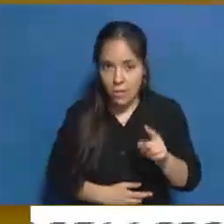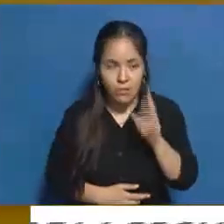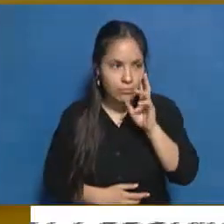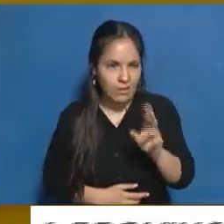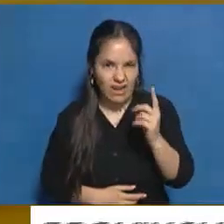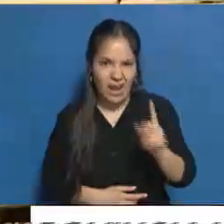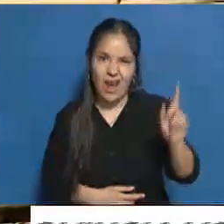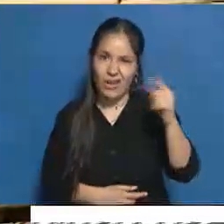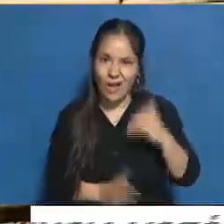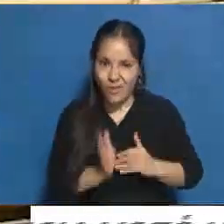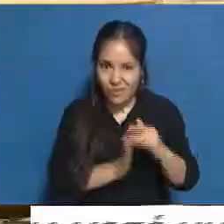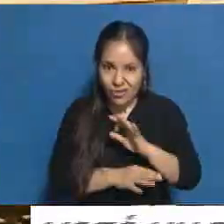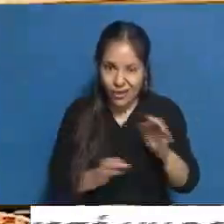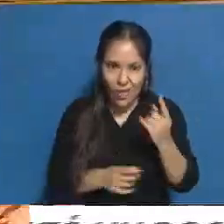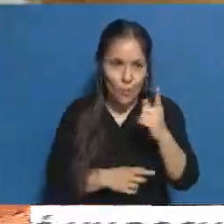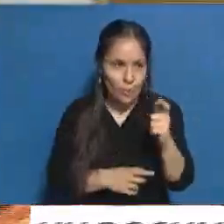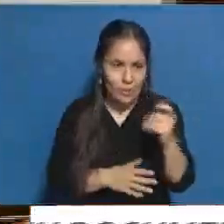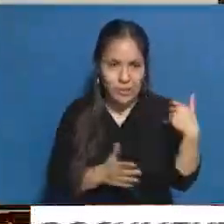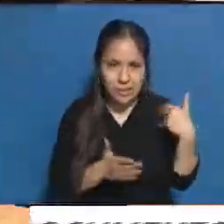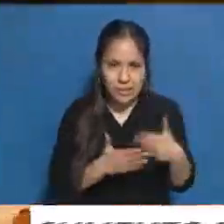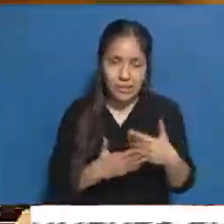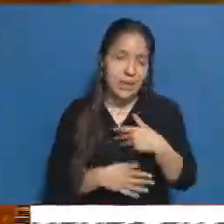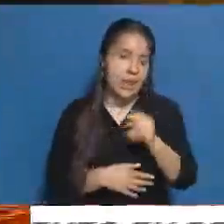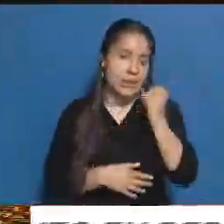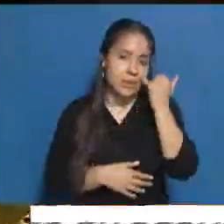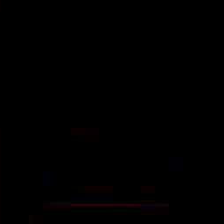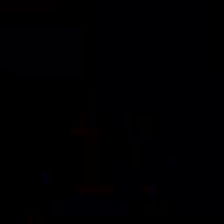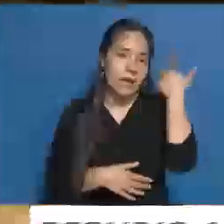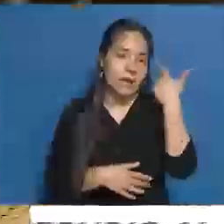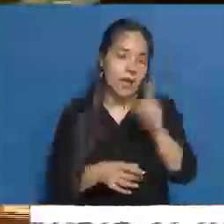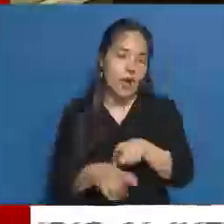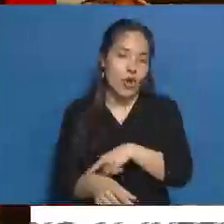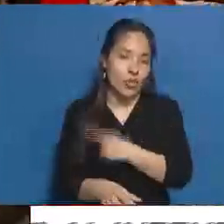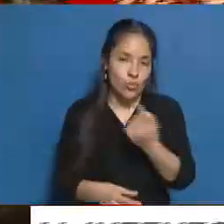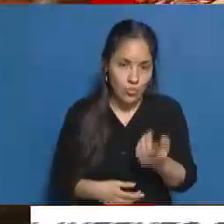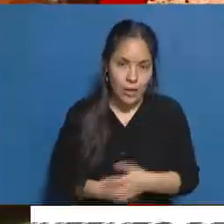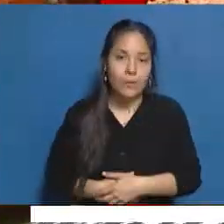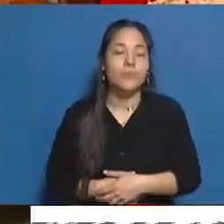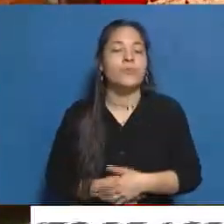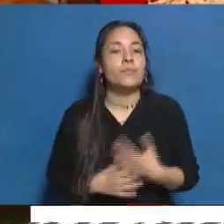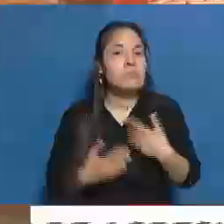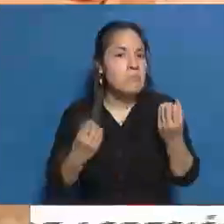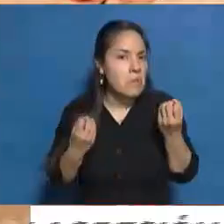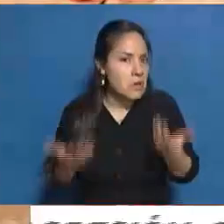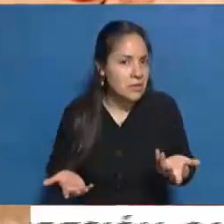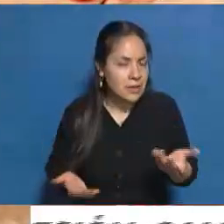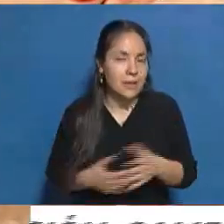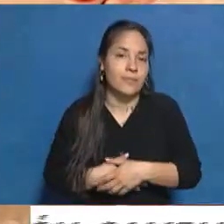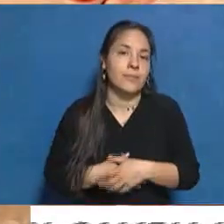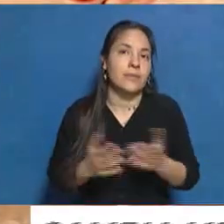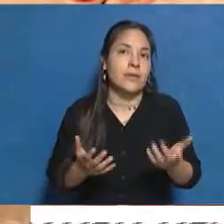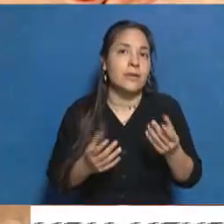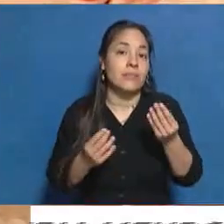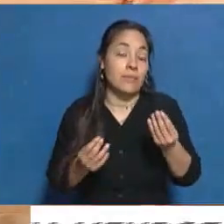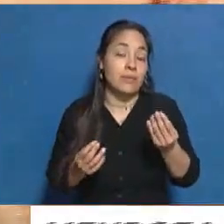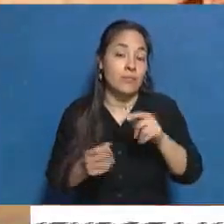una rareza no teniendo en cuenta los aumentos que ha habido en otros productos que está relacionado con esto y que por el bajo